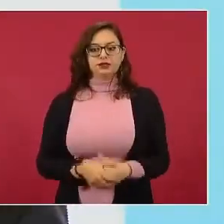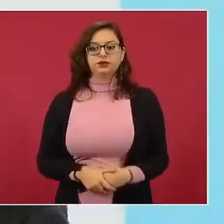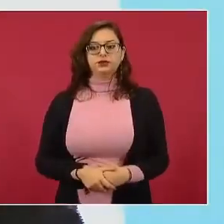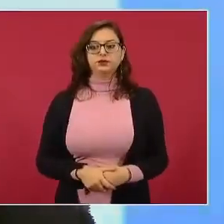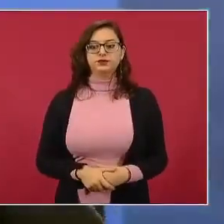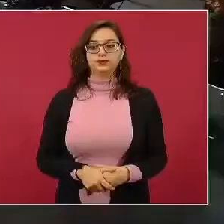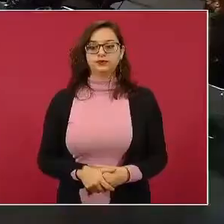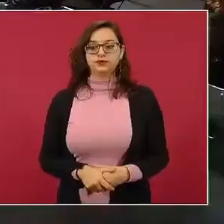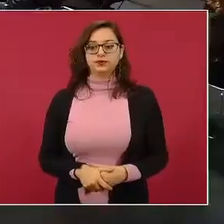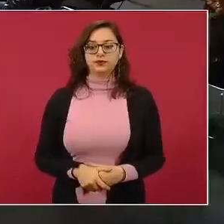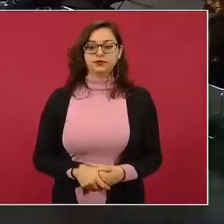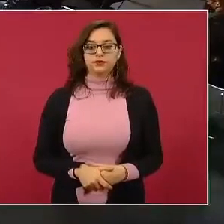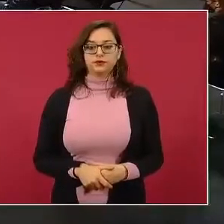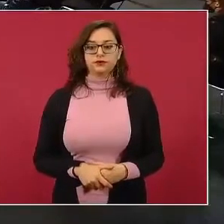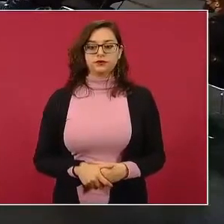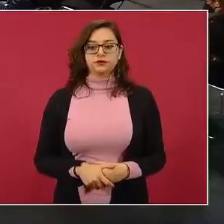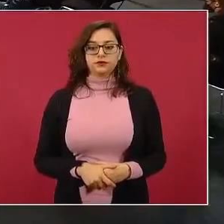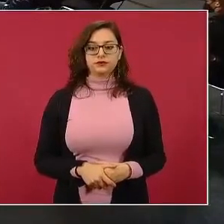favor a la siguiente.